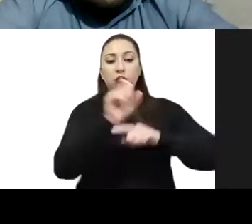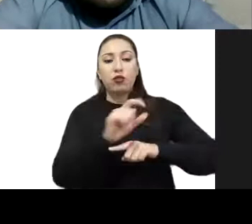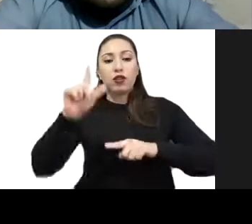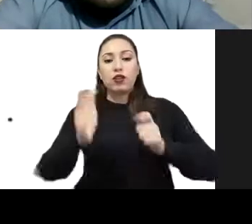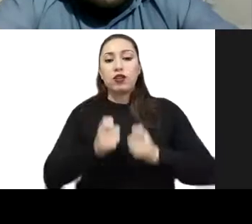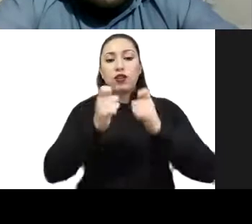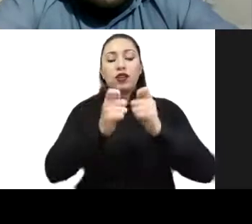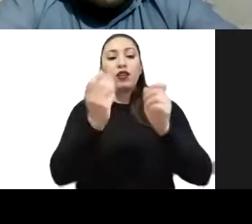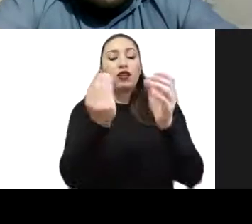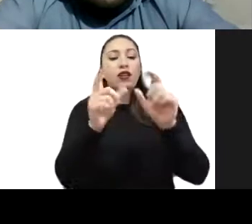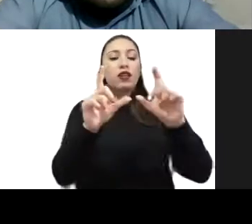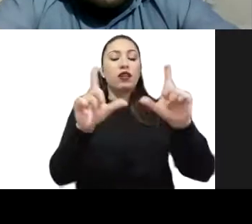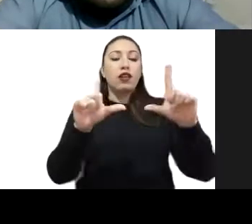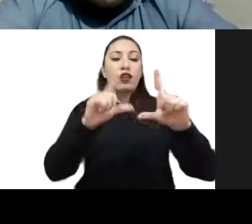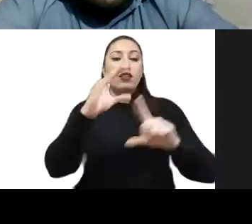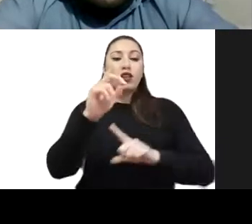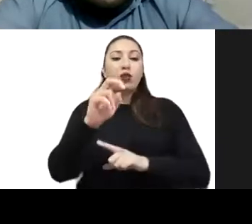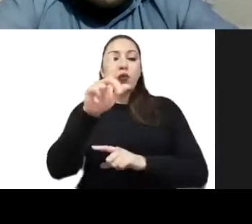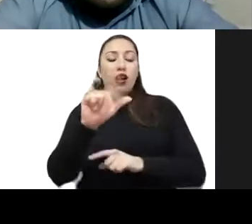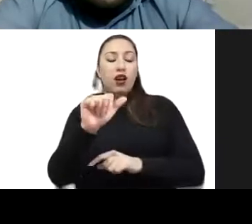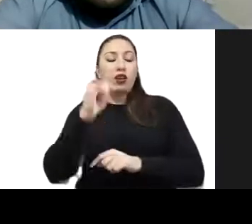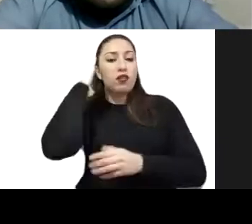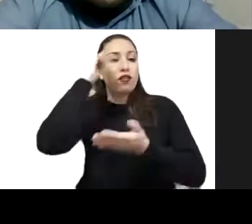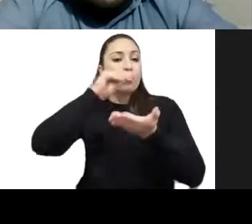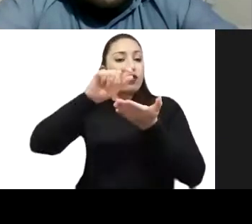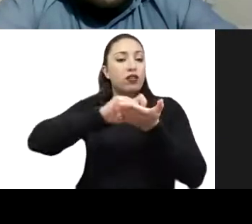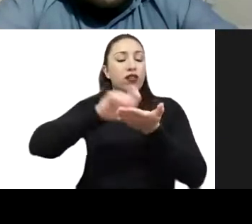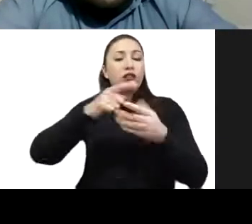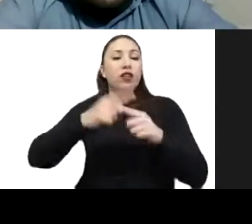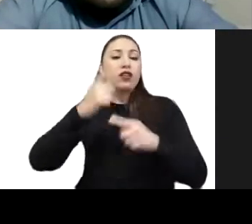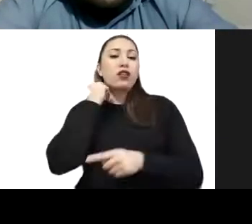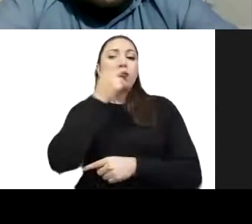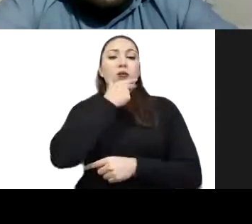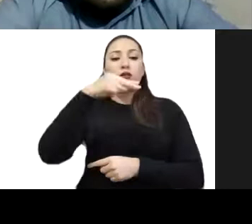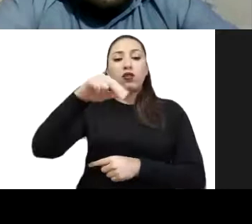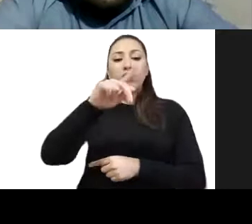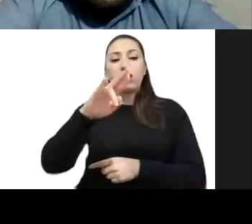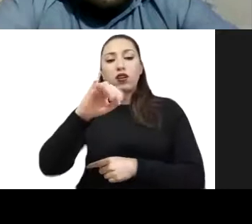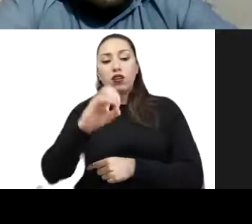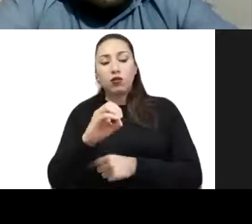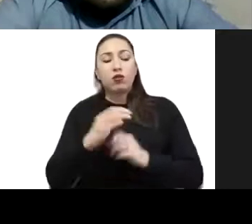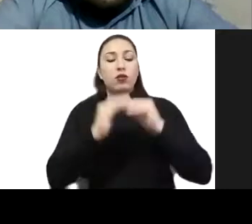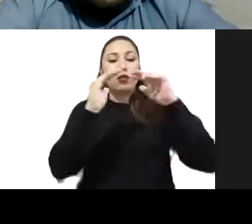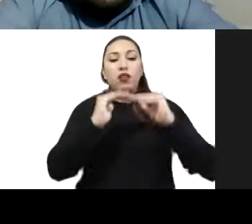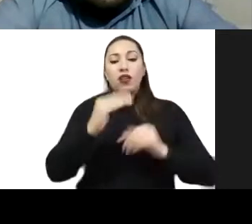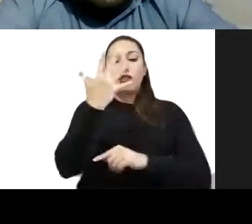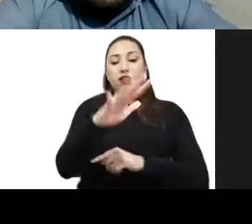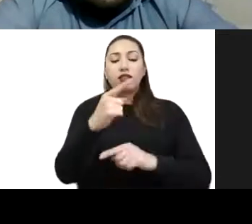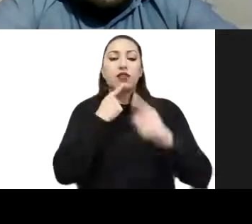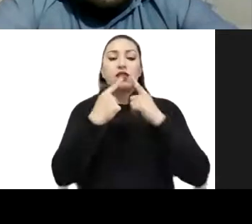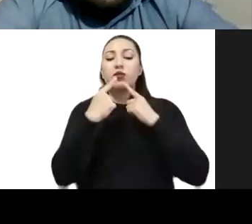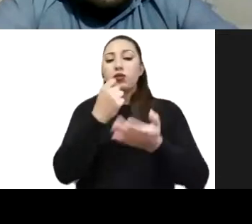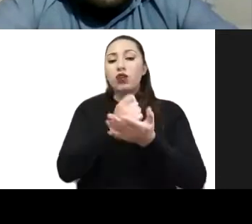profesionales físicas que presentó el diputado Nazario Norberto Sánchez del Grupo Parlamentario de Morena. 10. Discusión, análisis y, en su caso,